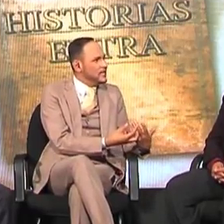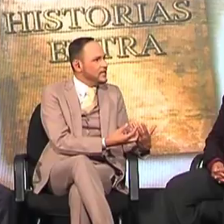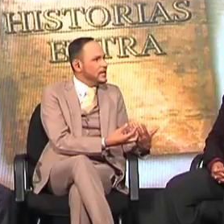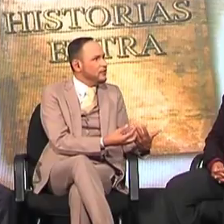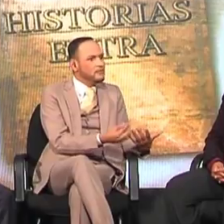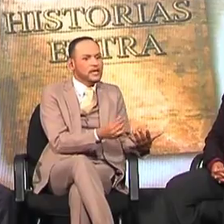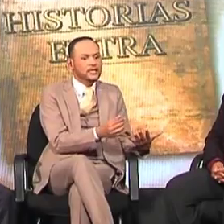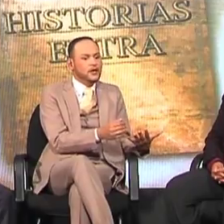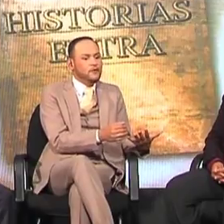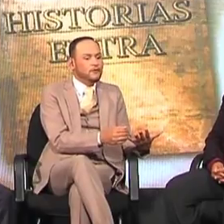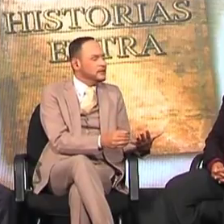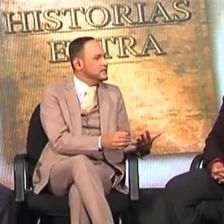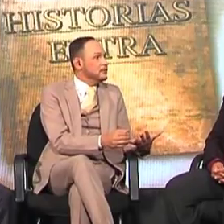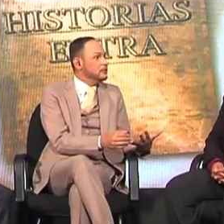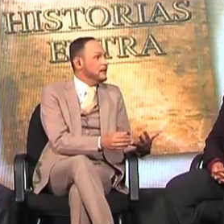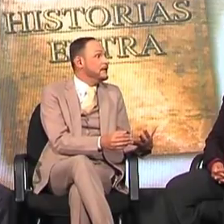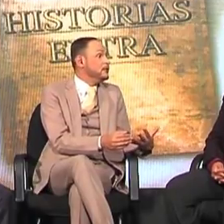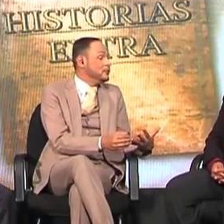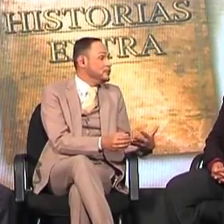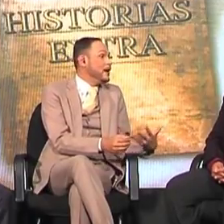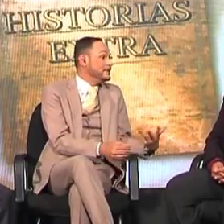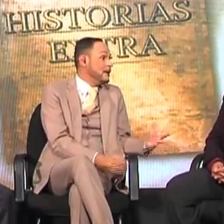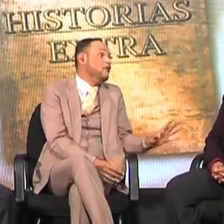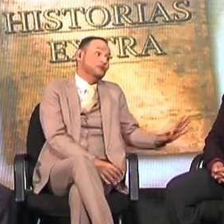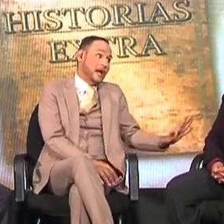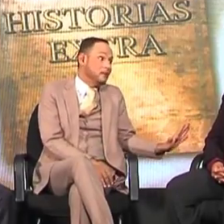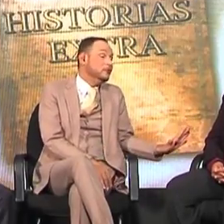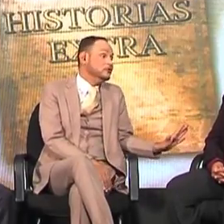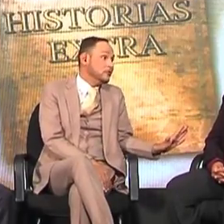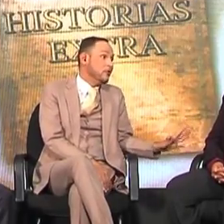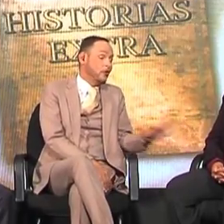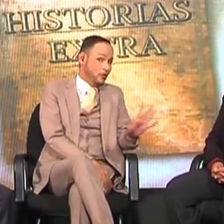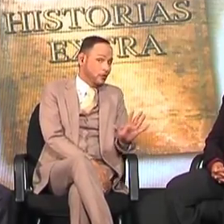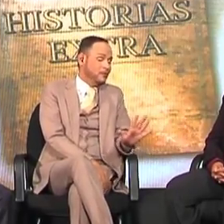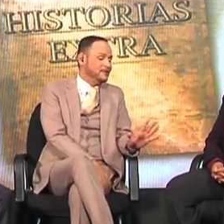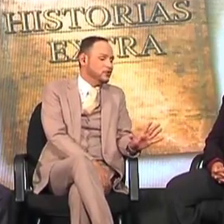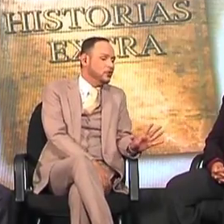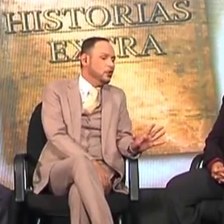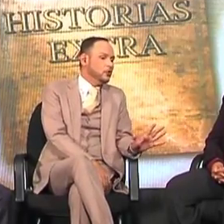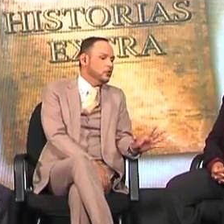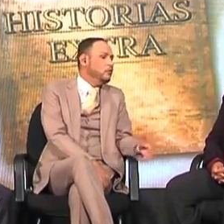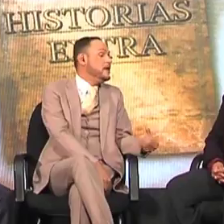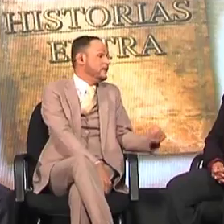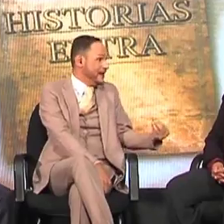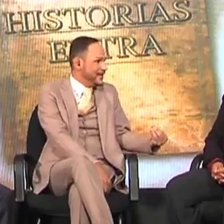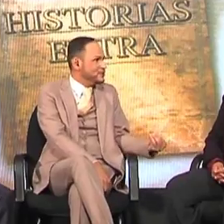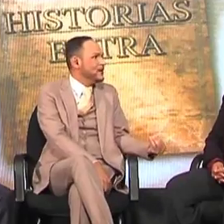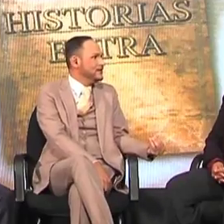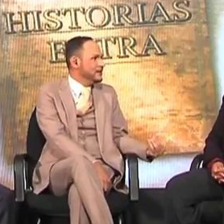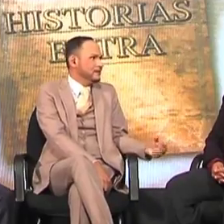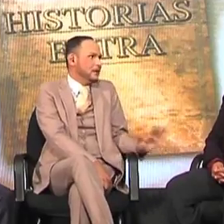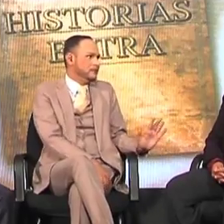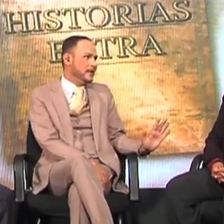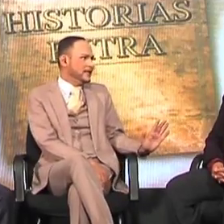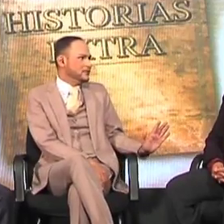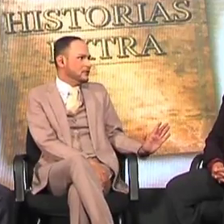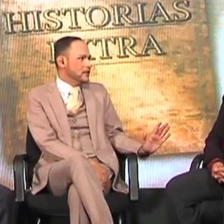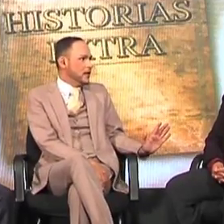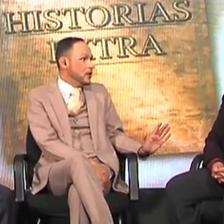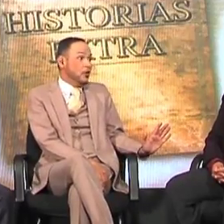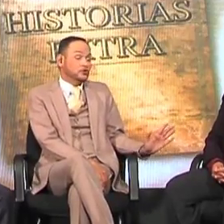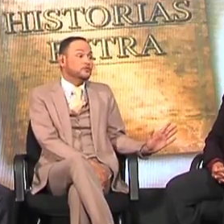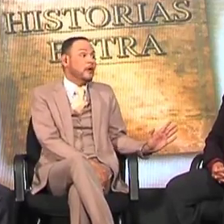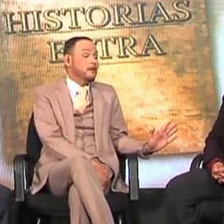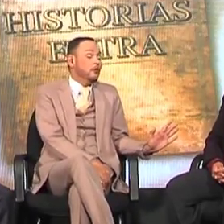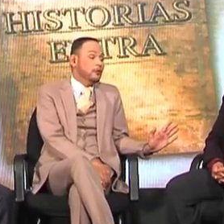el bosque y que comían frutas que encontraban, incluso hasta hongos. Algunos, como el señor, tuvieron la suerte de contar la